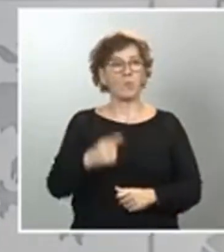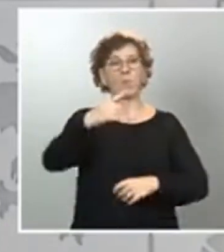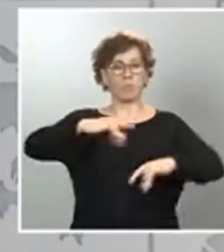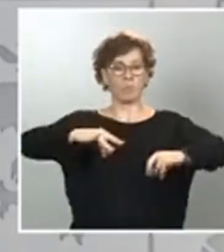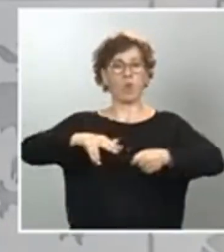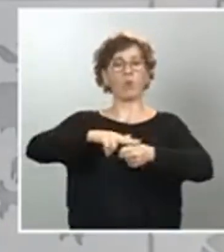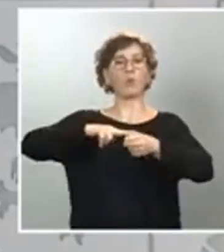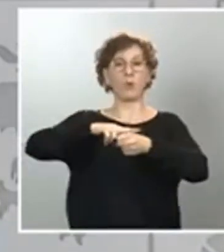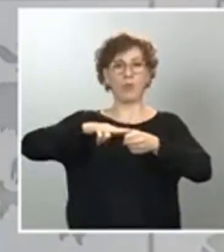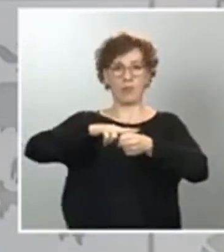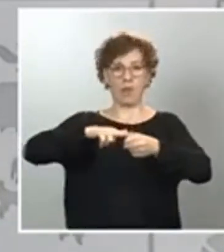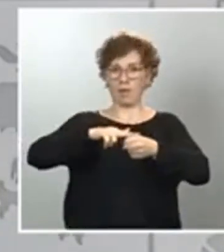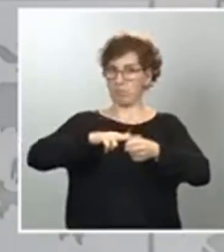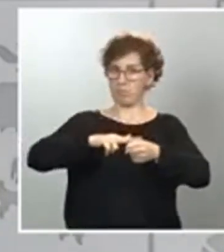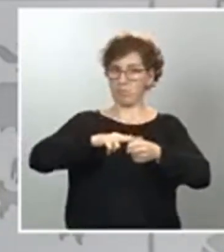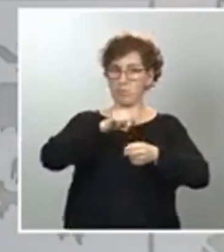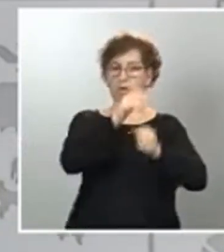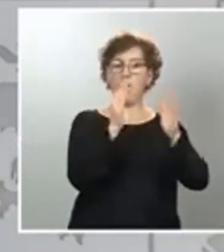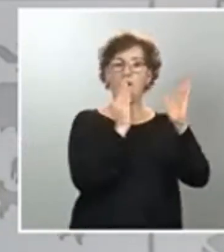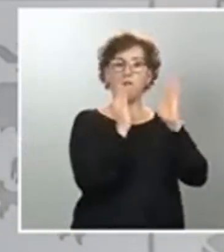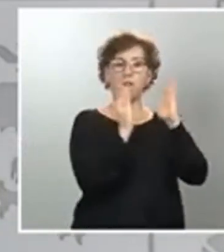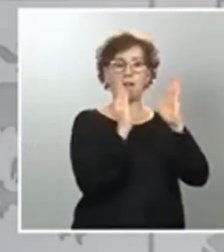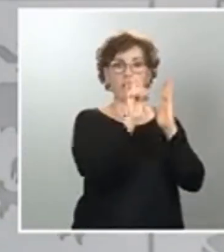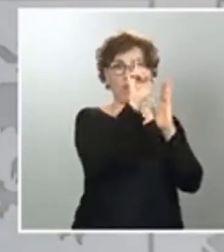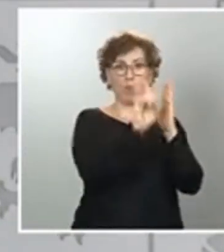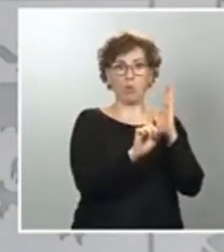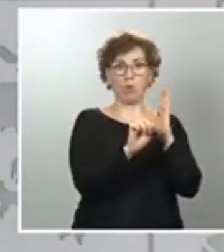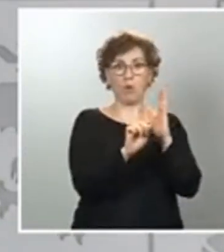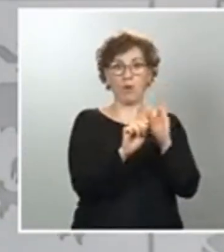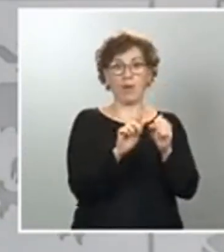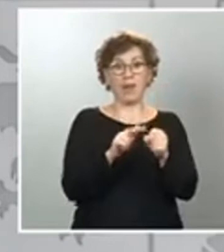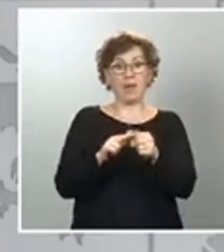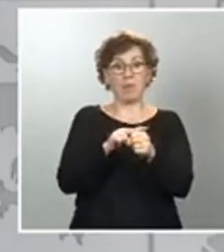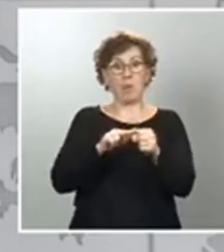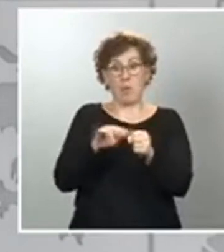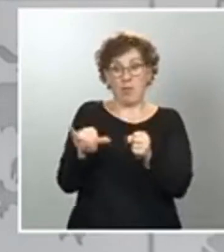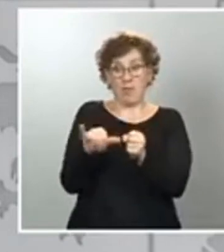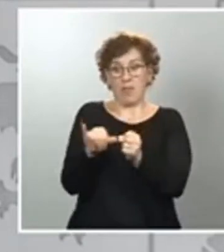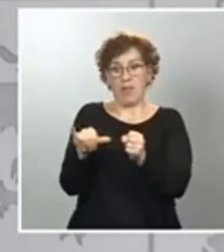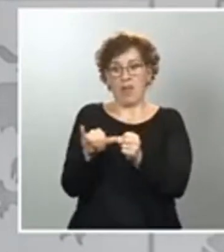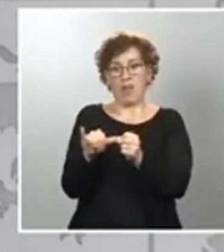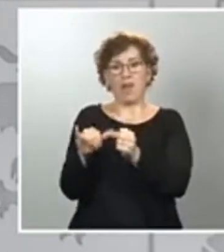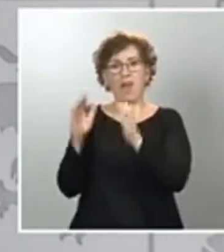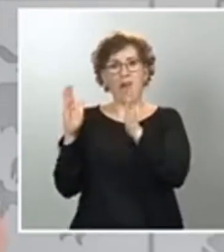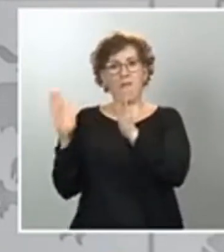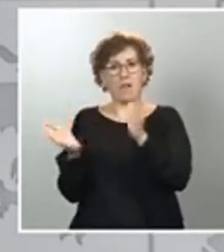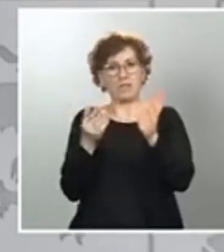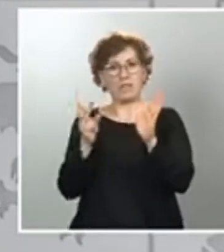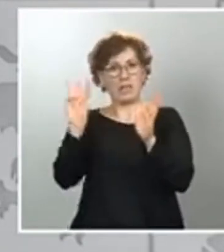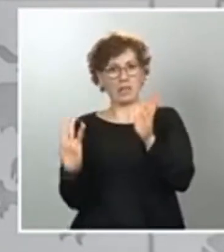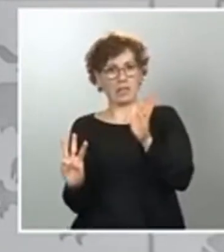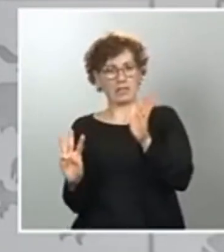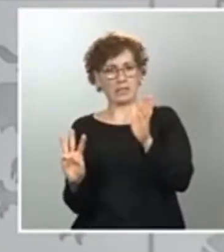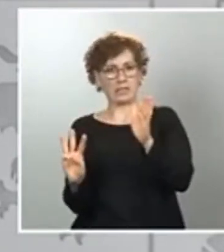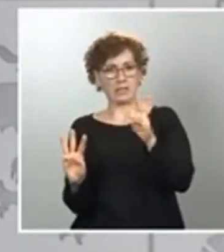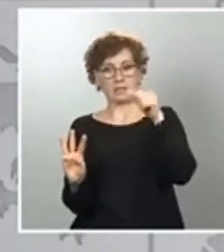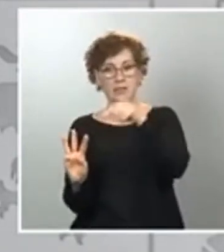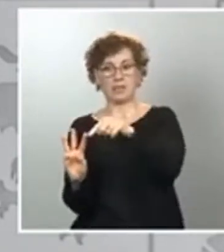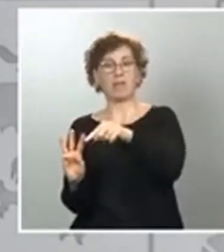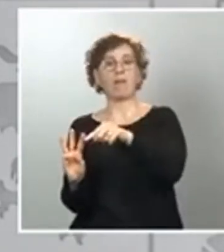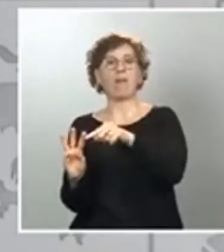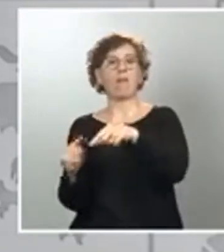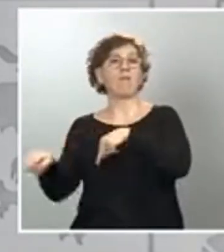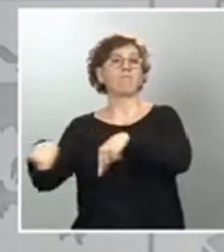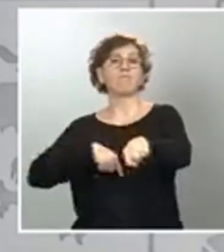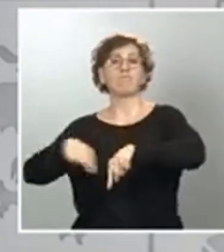1 y una provincia limítrofe está en la fase 3 y por tanto tiene una mayor capacidad de movilidad. No